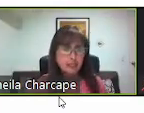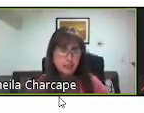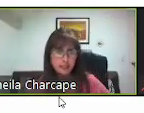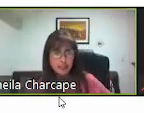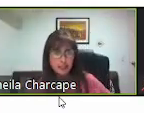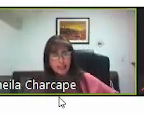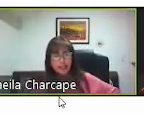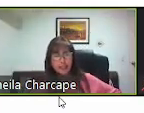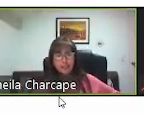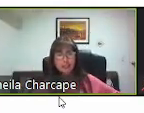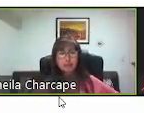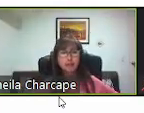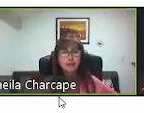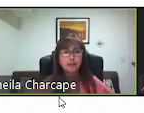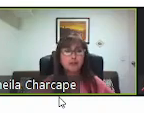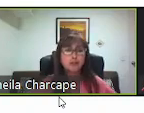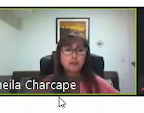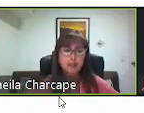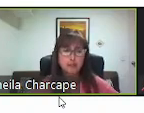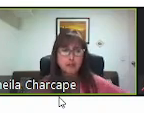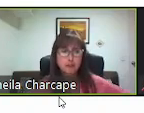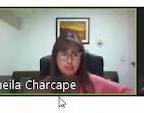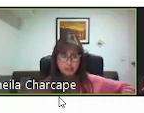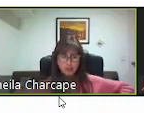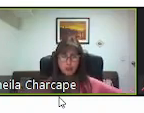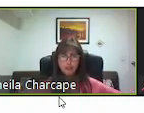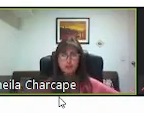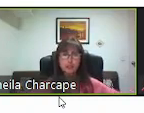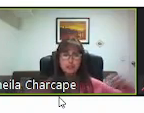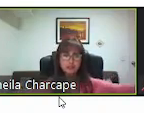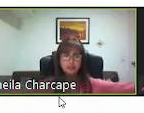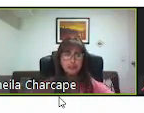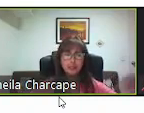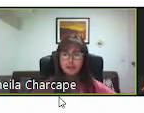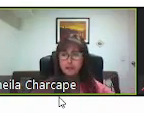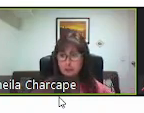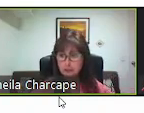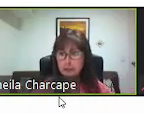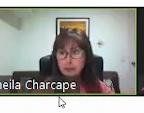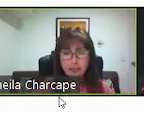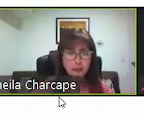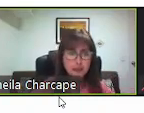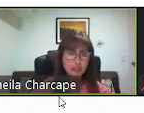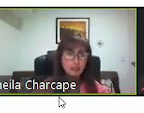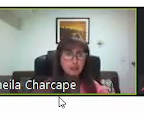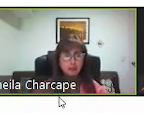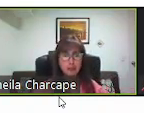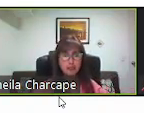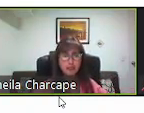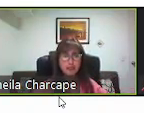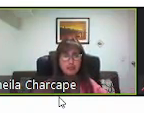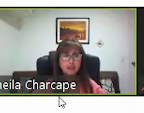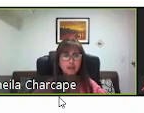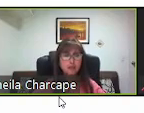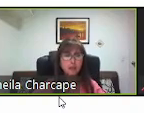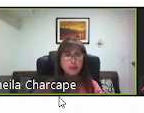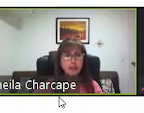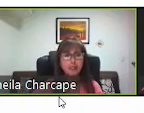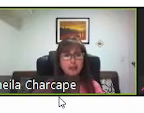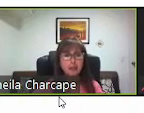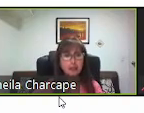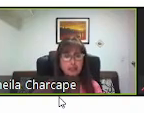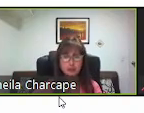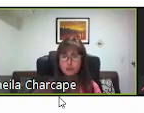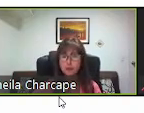Les decía que en este tipo de dosimasia con el tórax cerrado, pero a través del abdomen, se comprueba